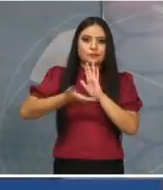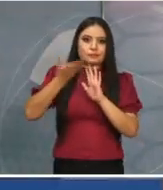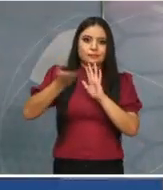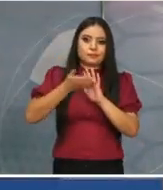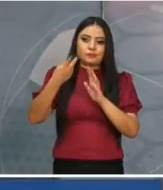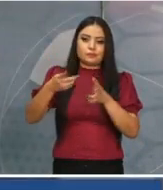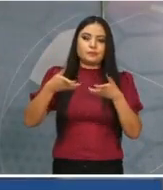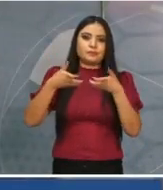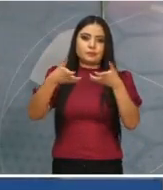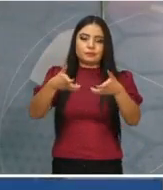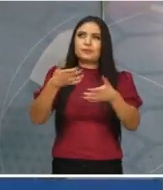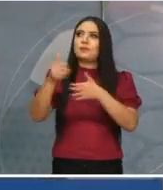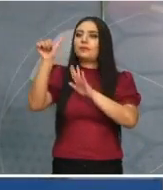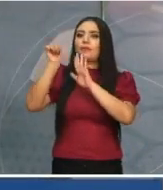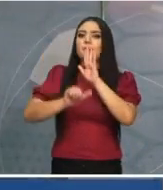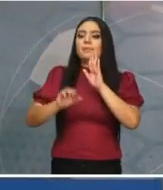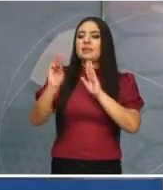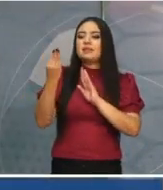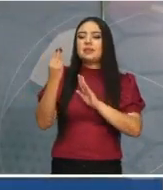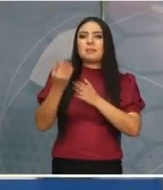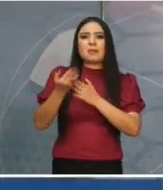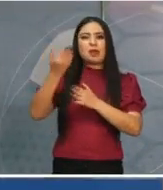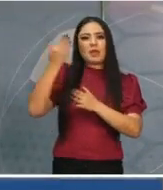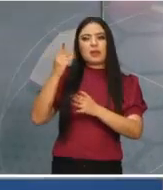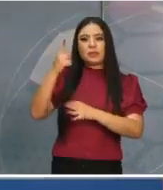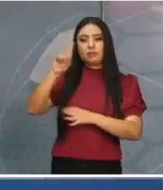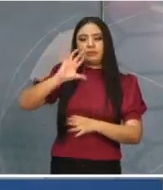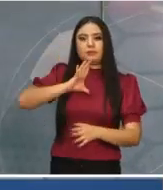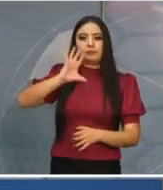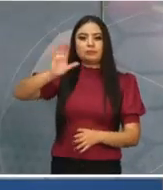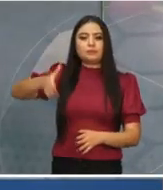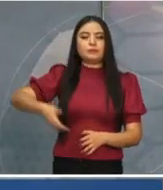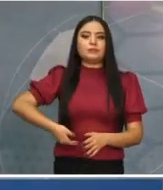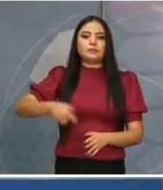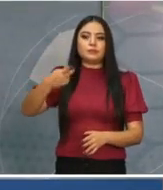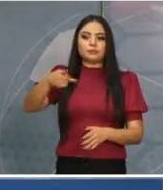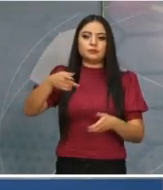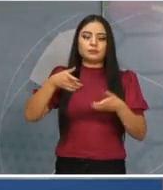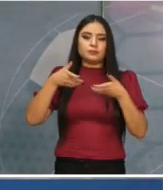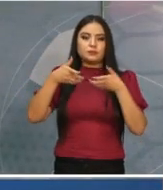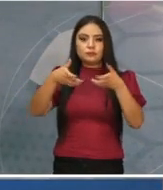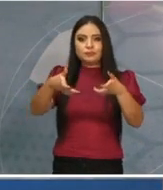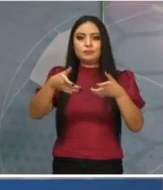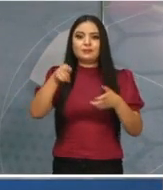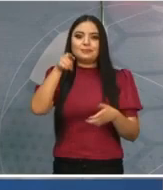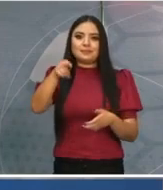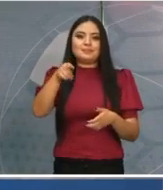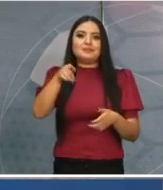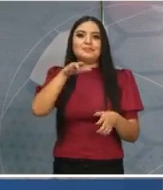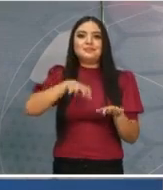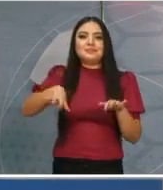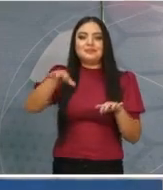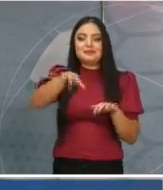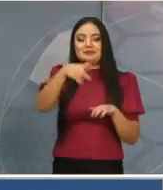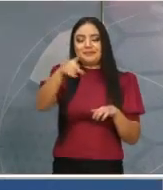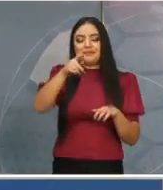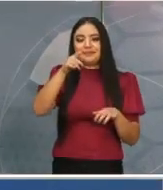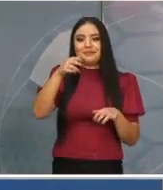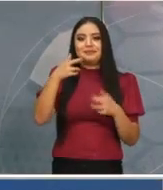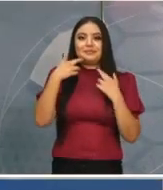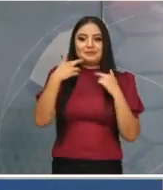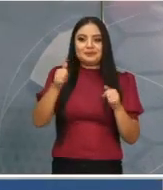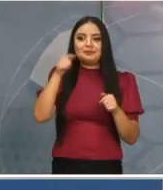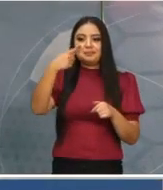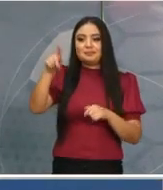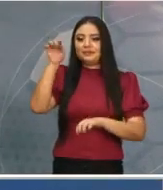de mayo cuando luego de un accidente fatal en el pasa camino principal del ejido la empresa decidió cerrar el paso a cambio